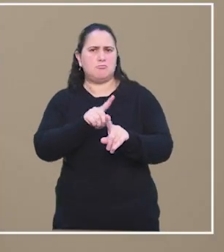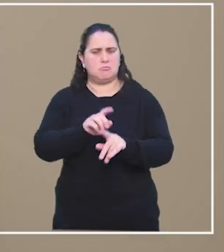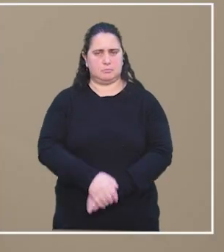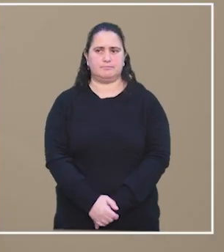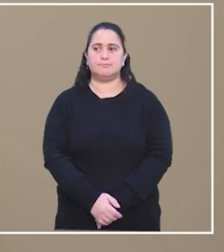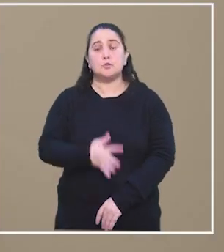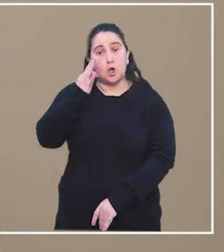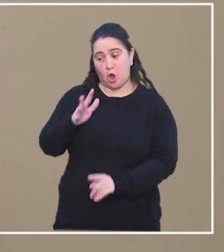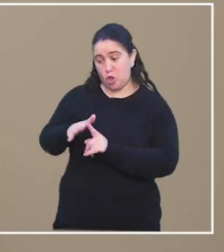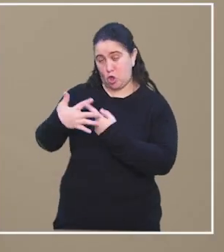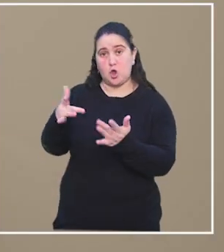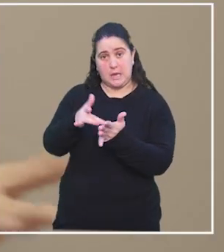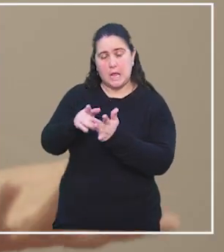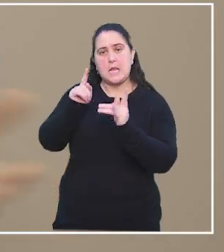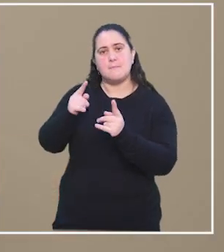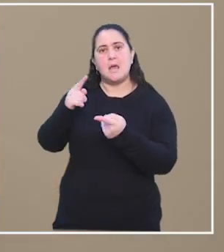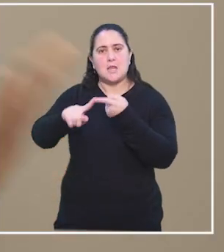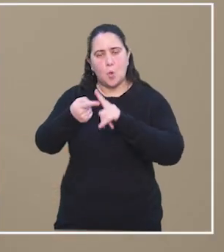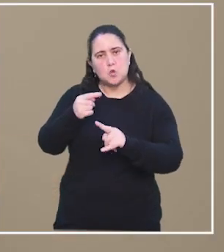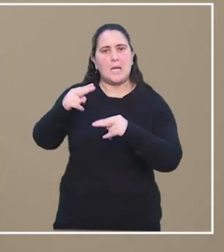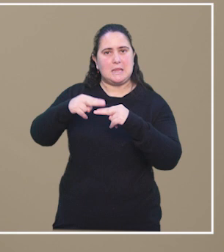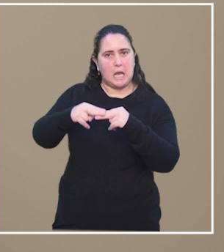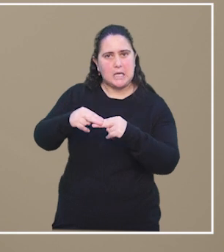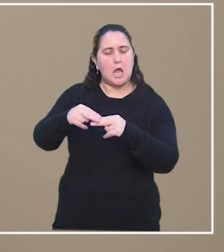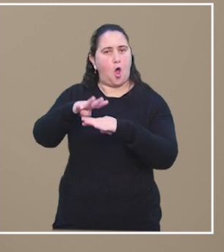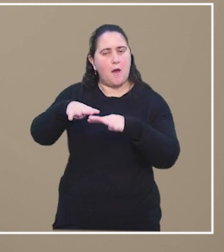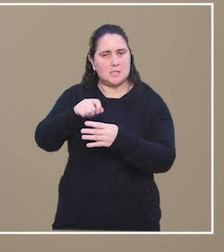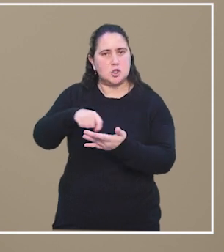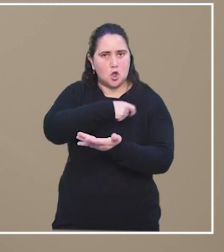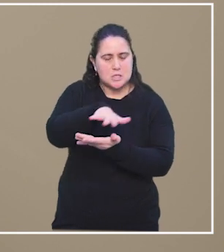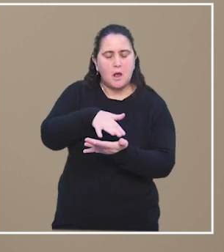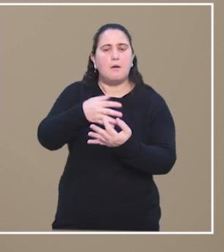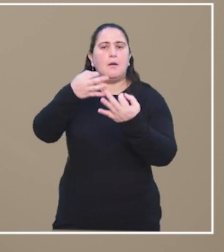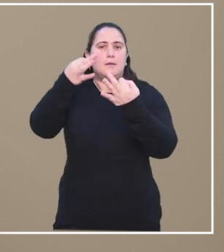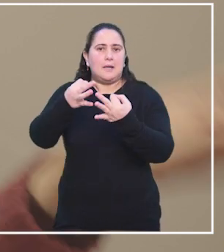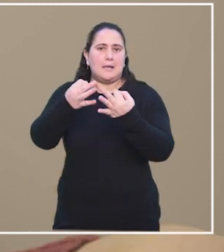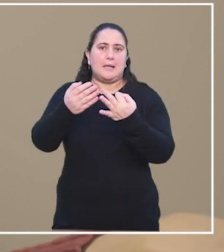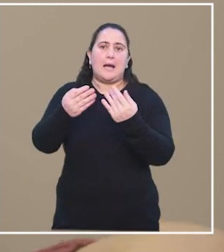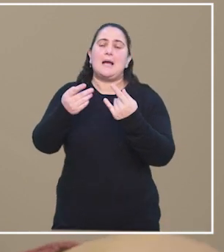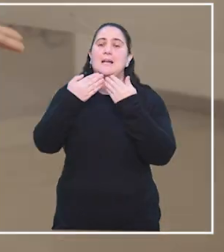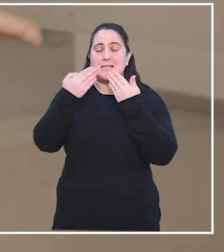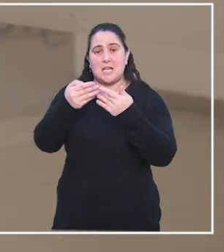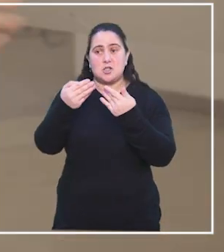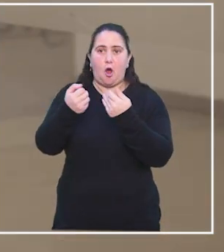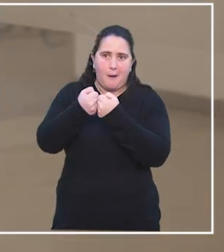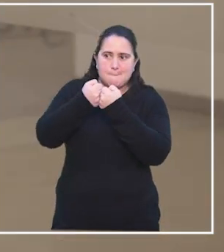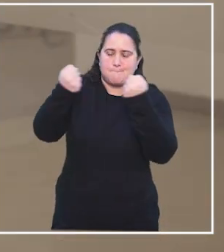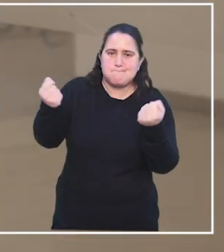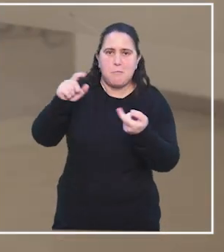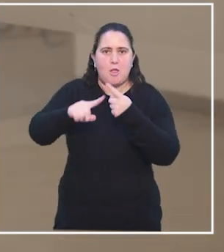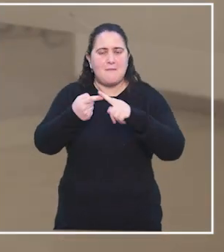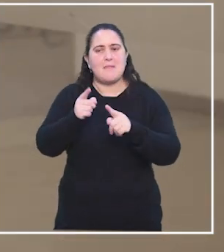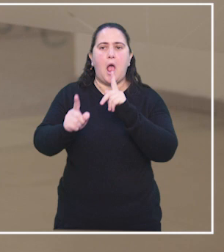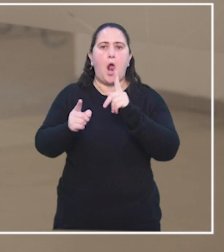que el entorno digital y las discusiones en Internet, redes sociales y demás, por un lado, ampliaron el debate, evidentemente, ¿no? Las voces